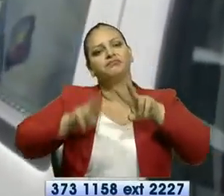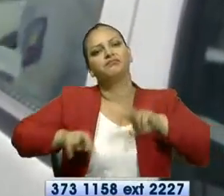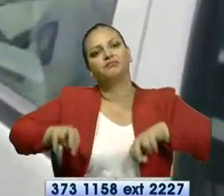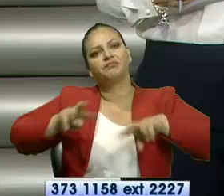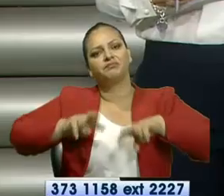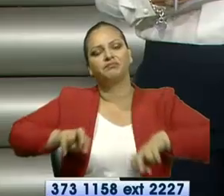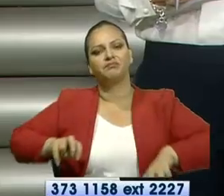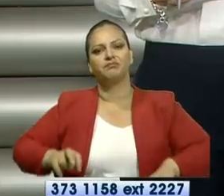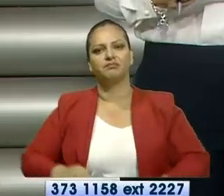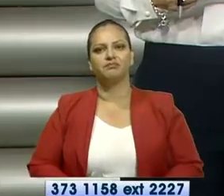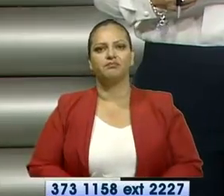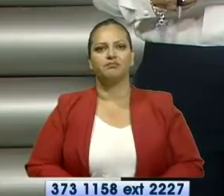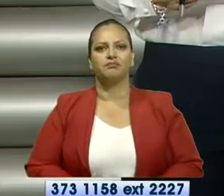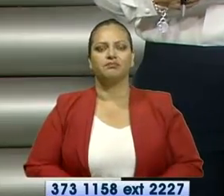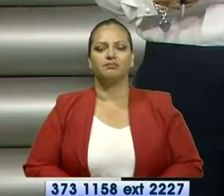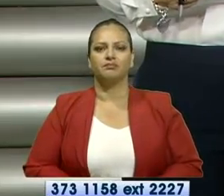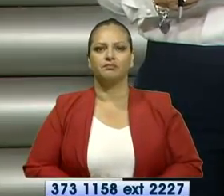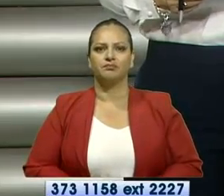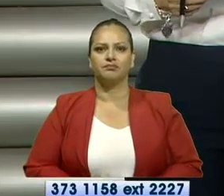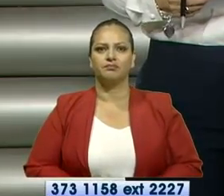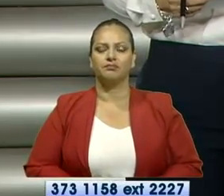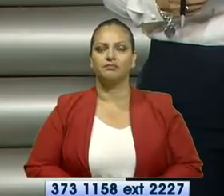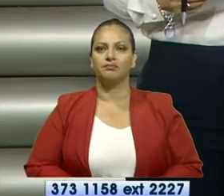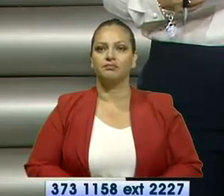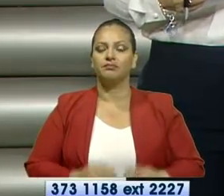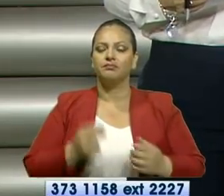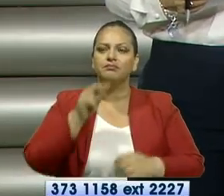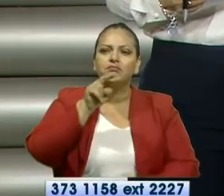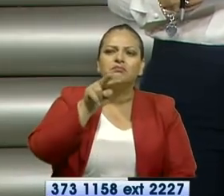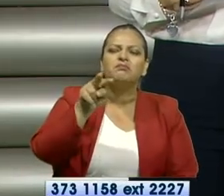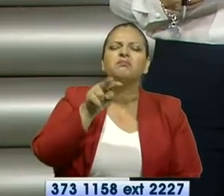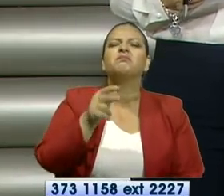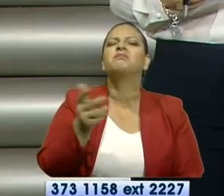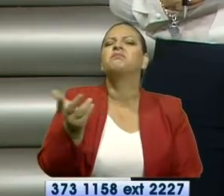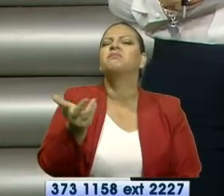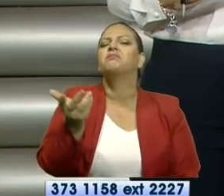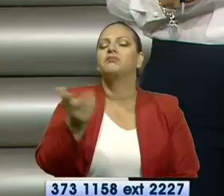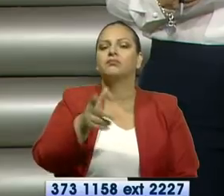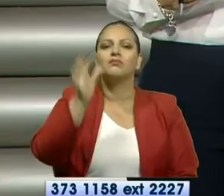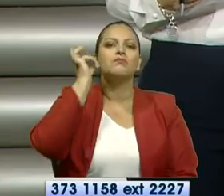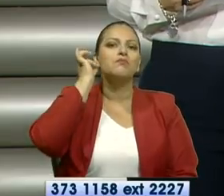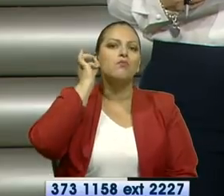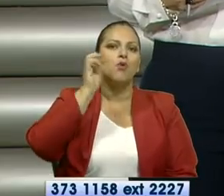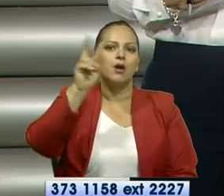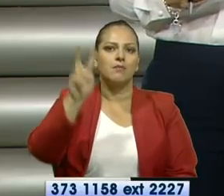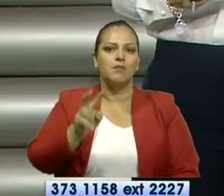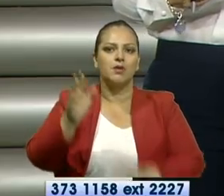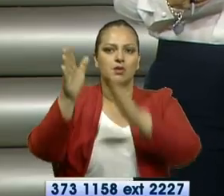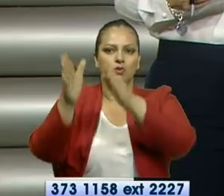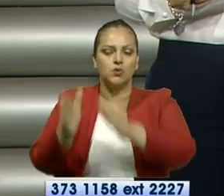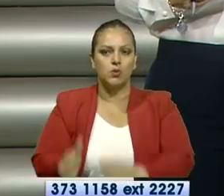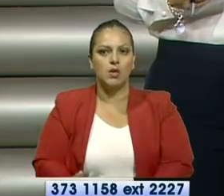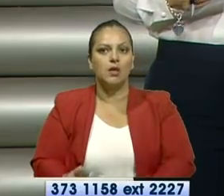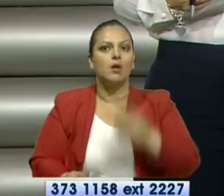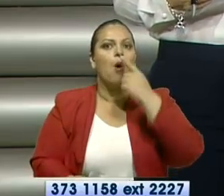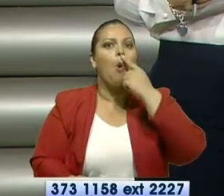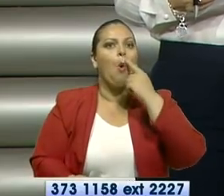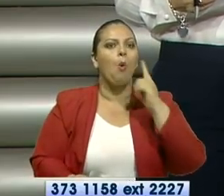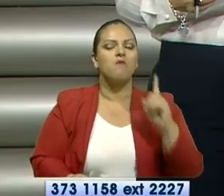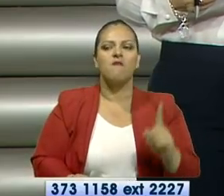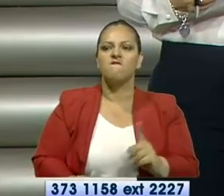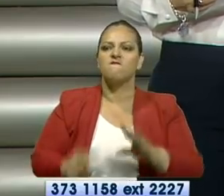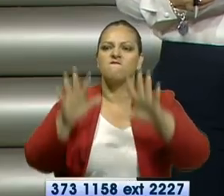Altamirano. Amigos televidentes, acabamos de ver la nota periodística que da cuenta de la detención del presunto autor